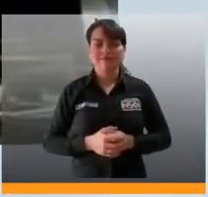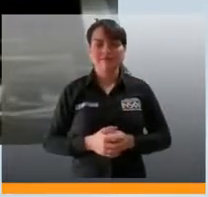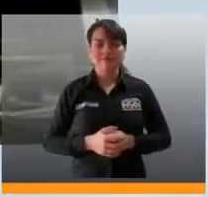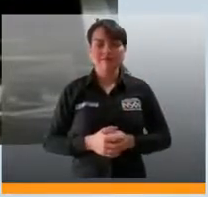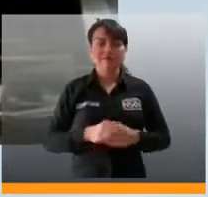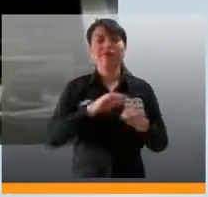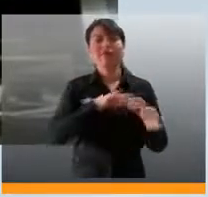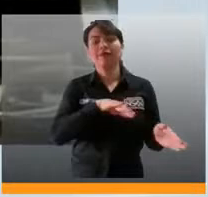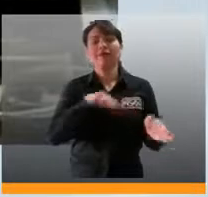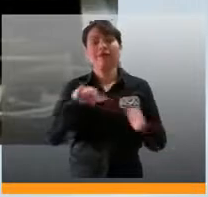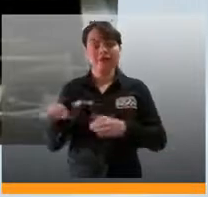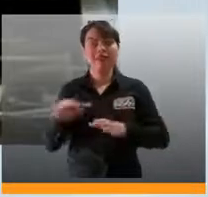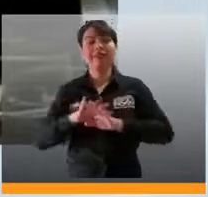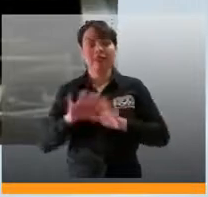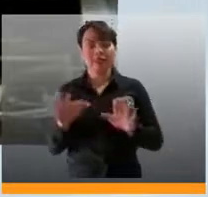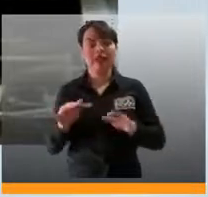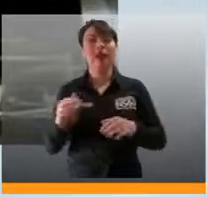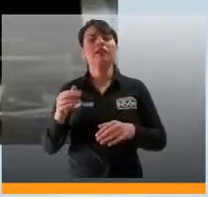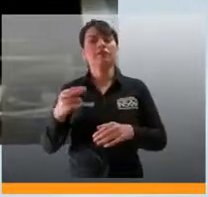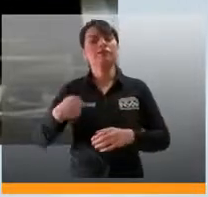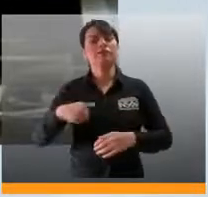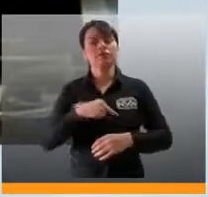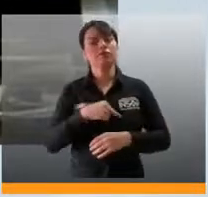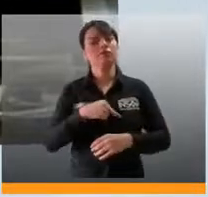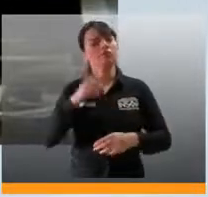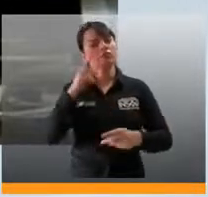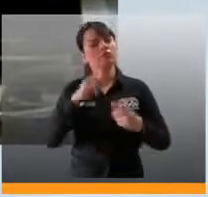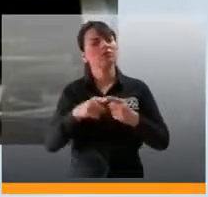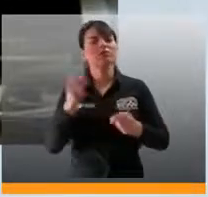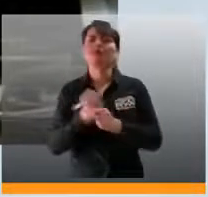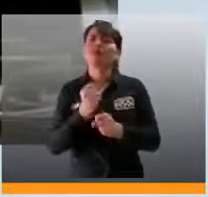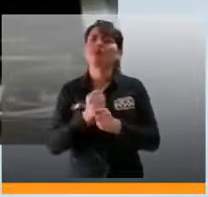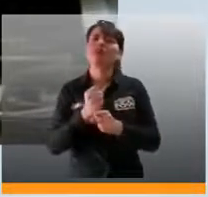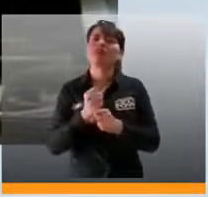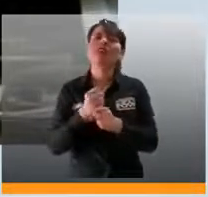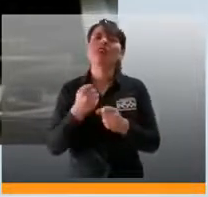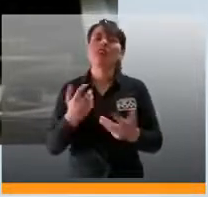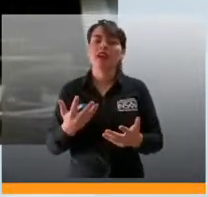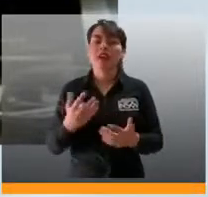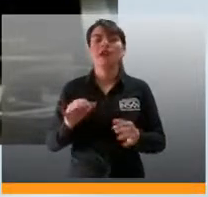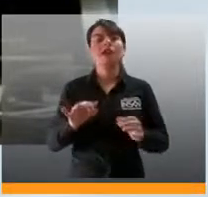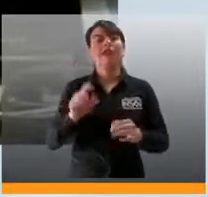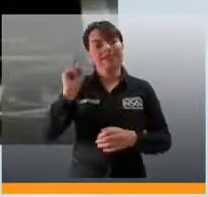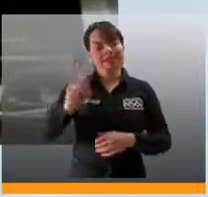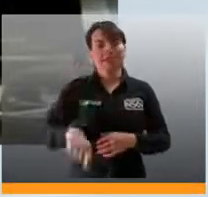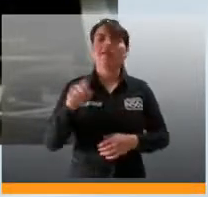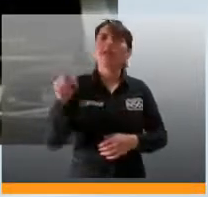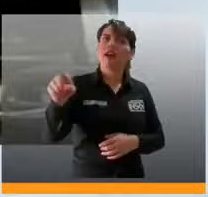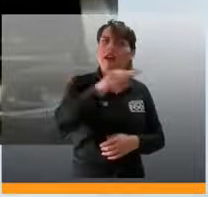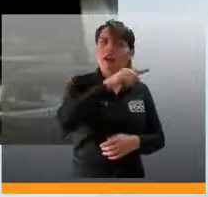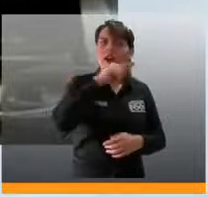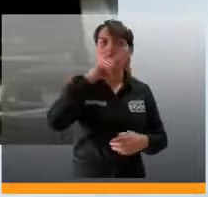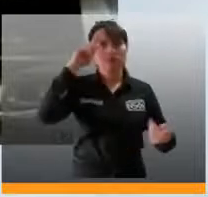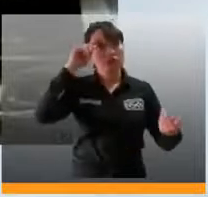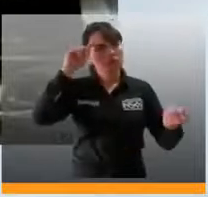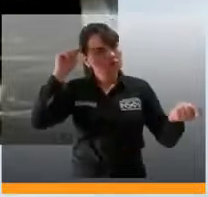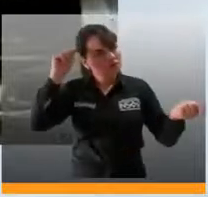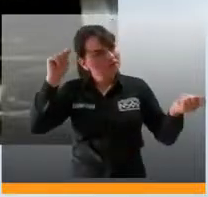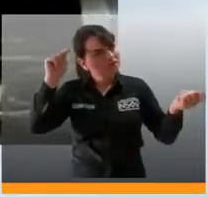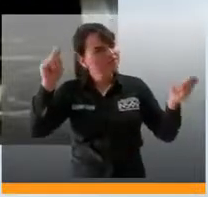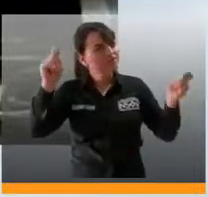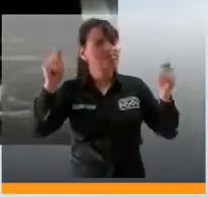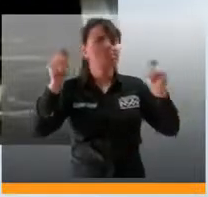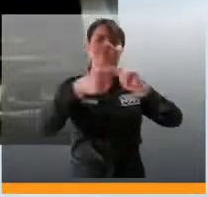Luego, hemos trabajado muchísimo en cambiar el chip de los modelos de evaluación de los